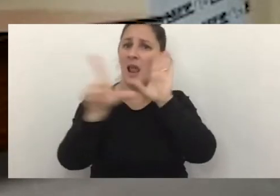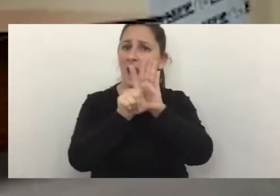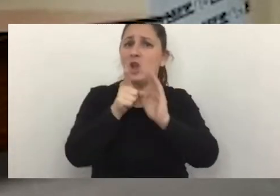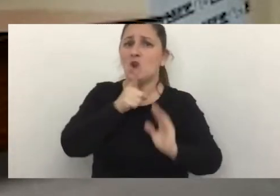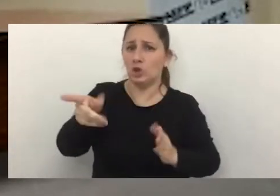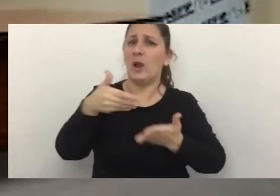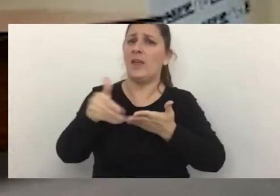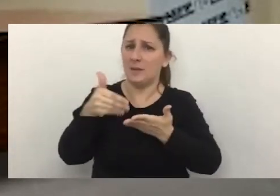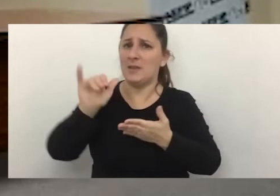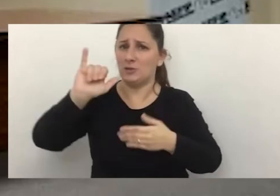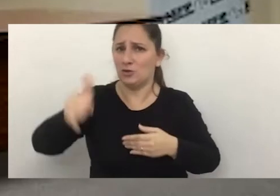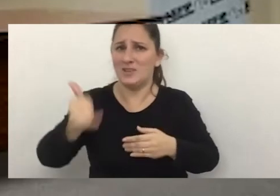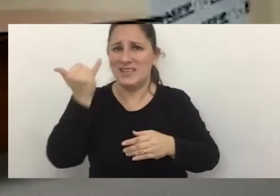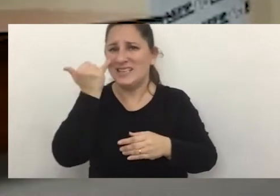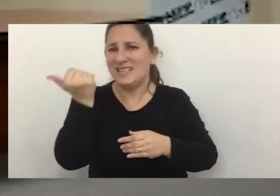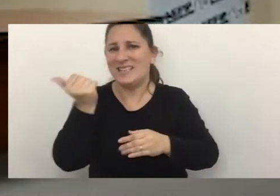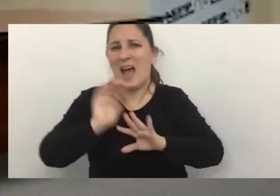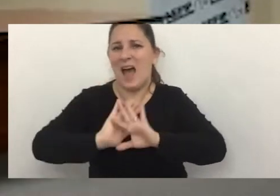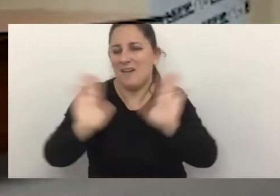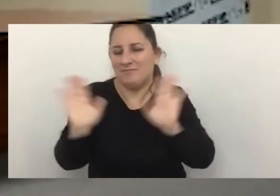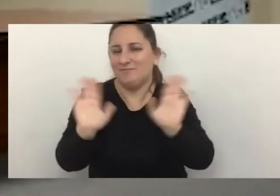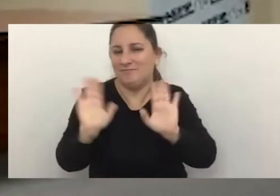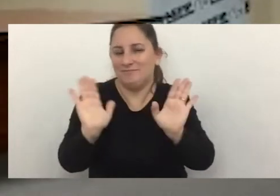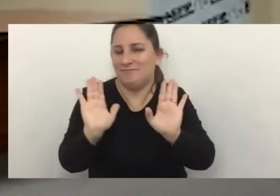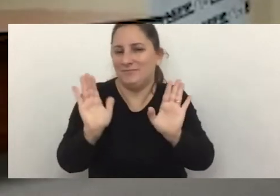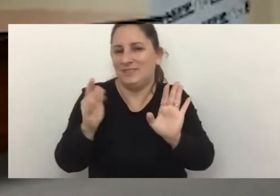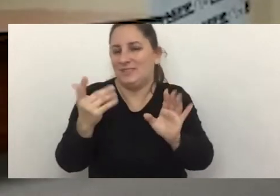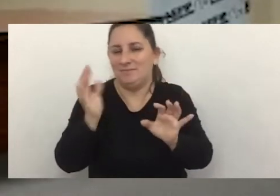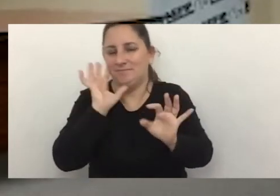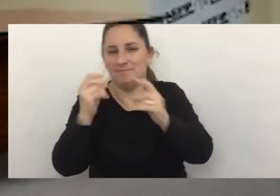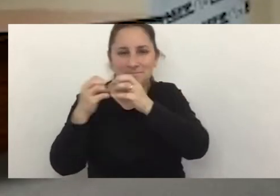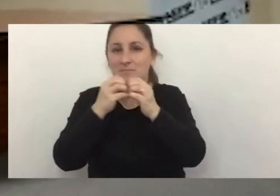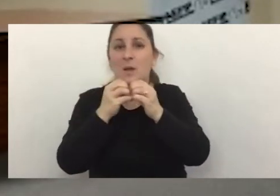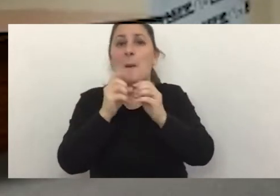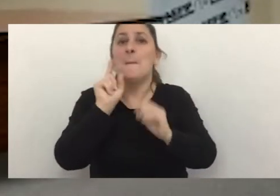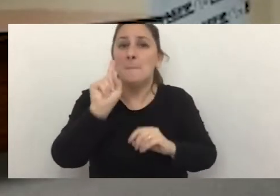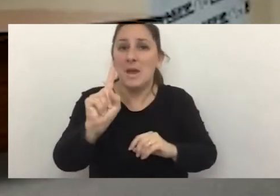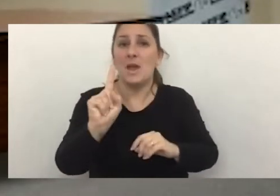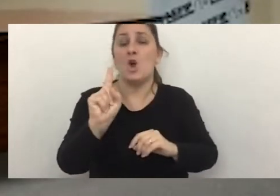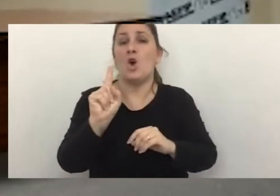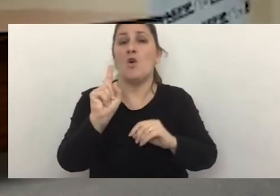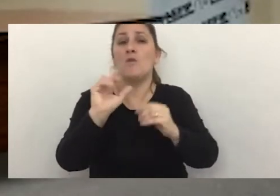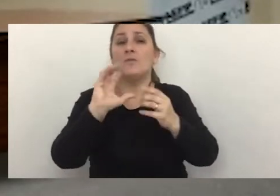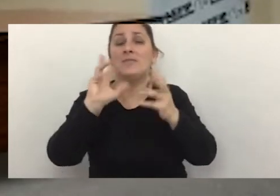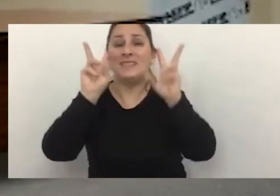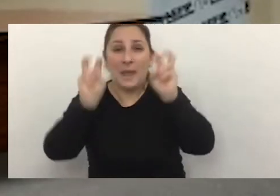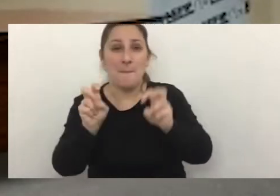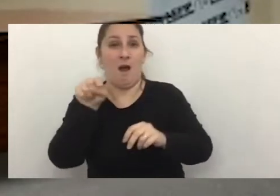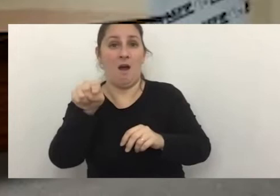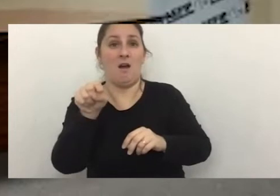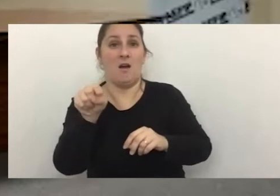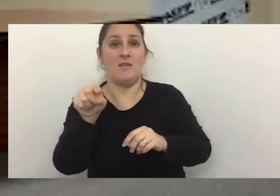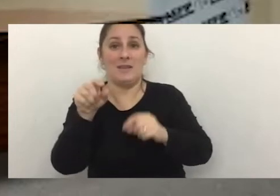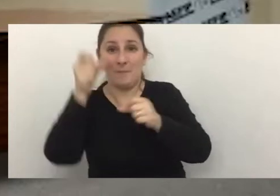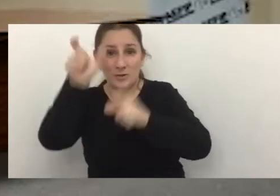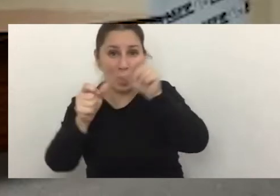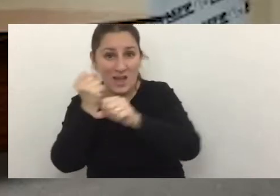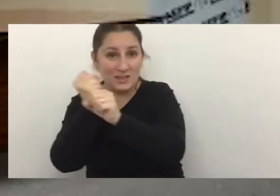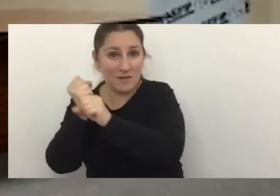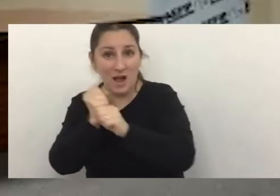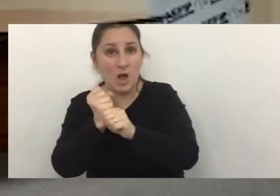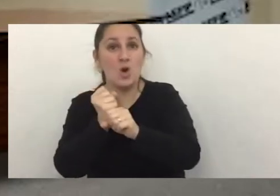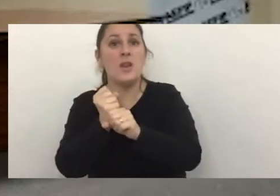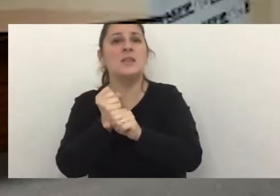ya era una discusión que aparecía. Pero en materia de estos trabajadores, lo que